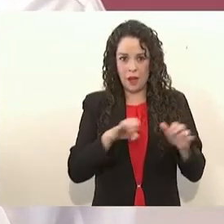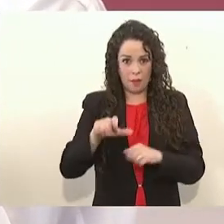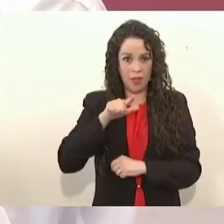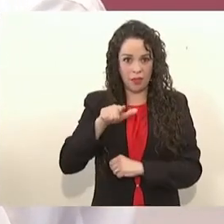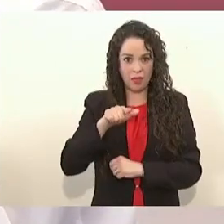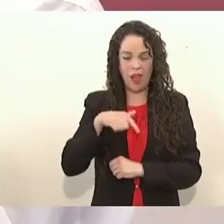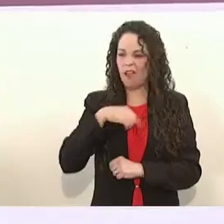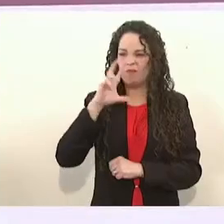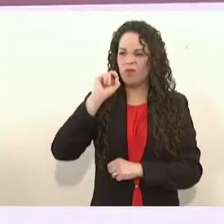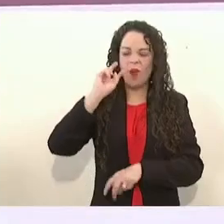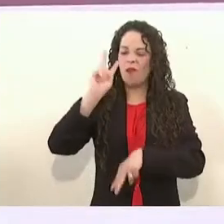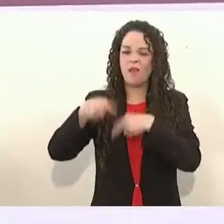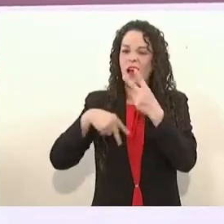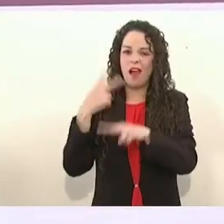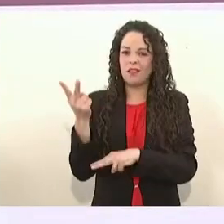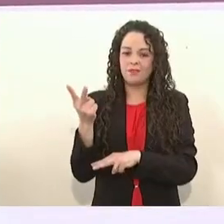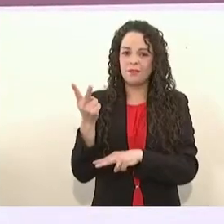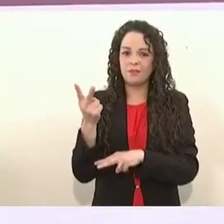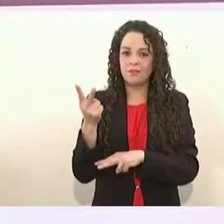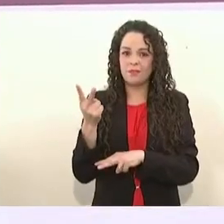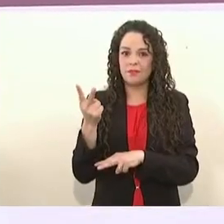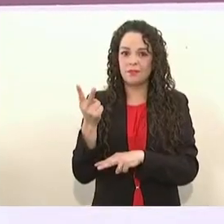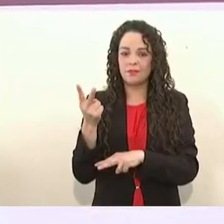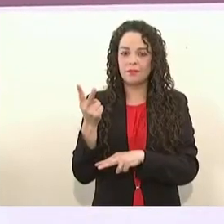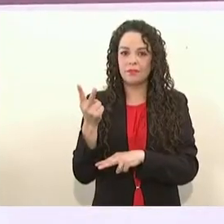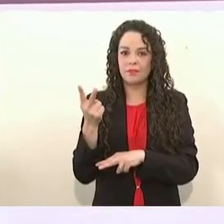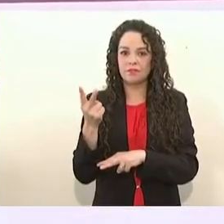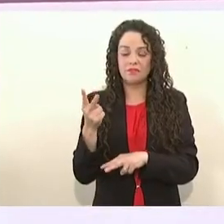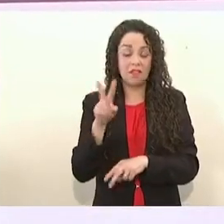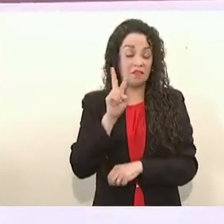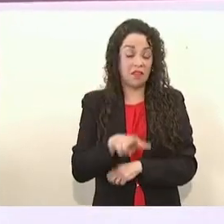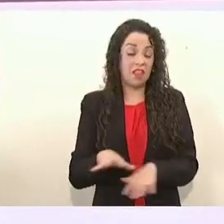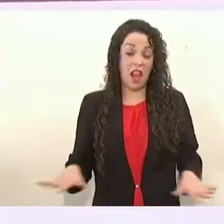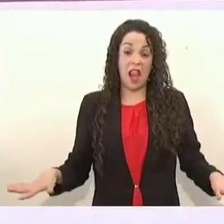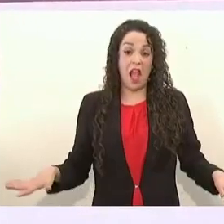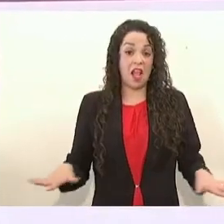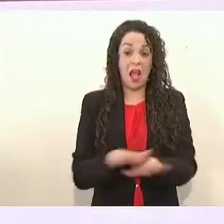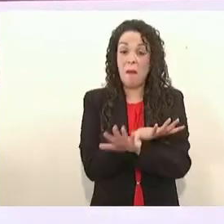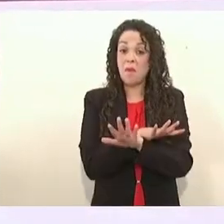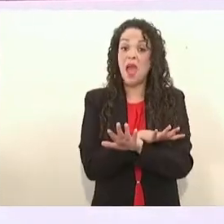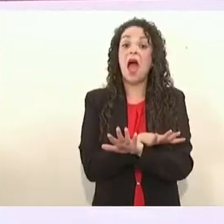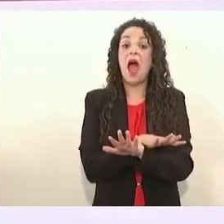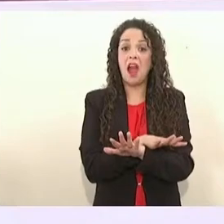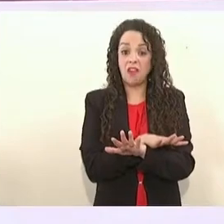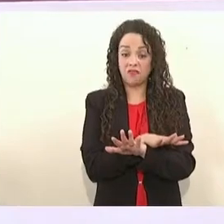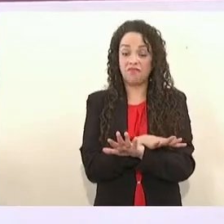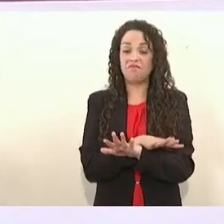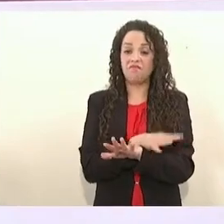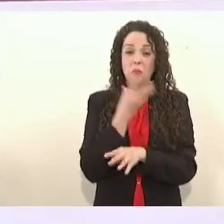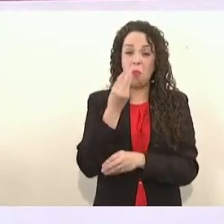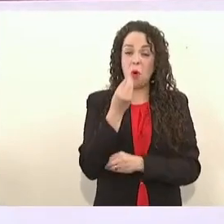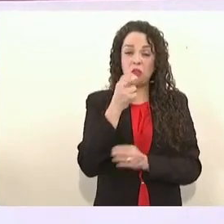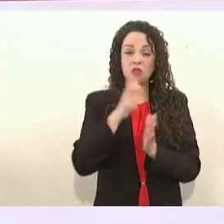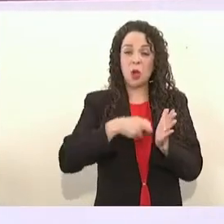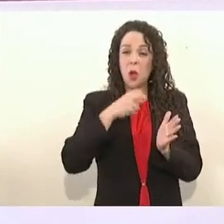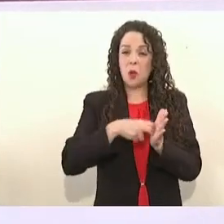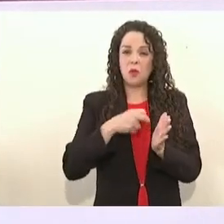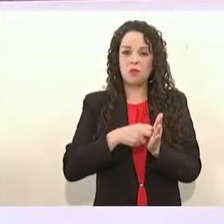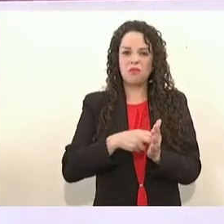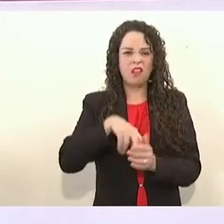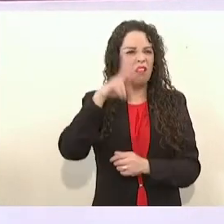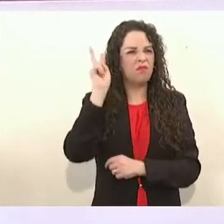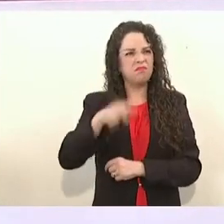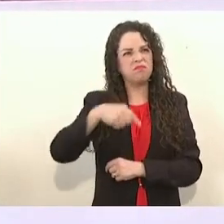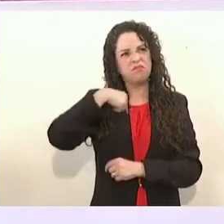1917, que la cambiaron completamente los oligarcas. No voy a ir